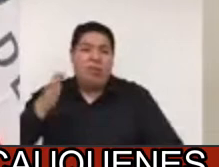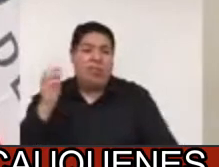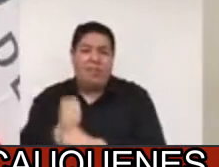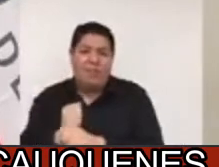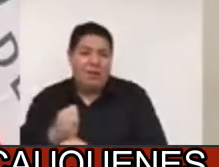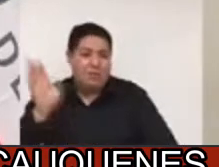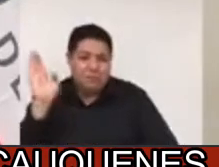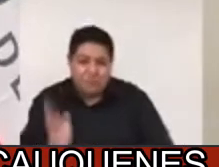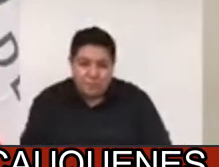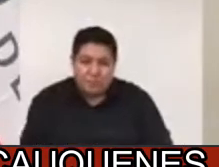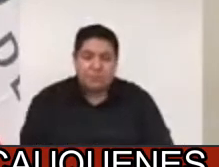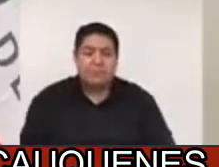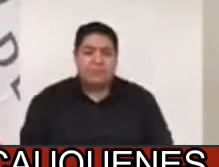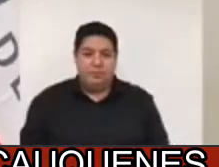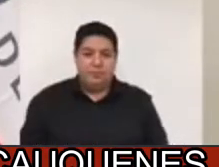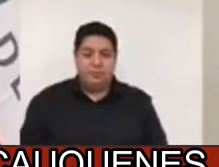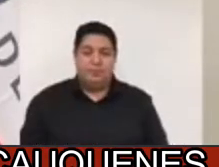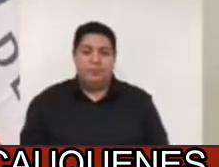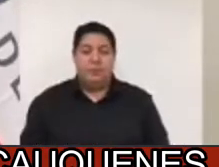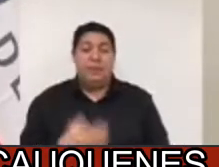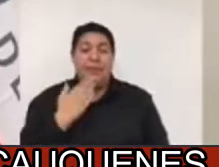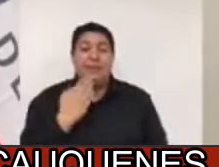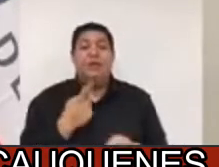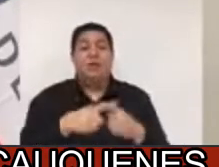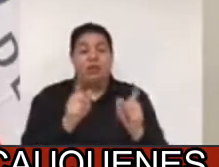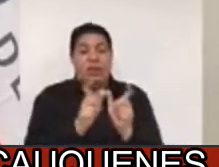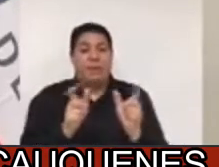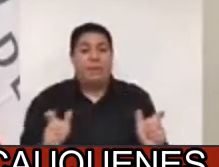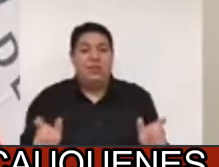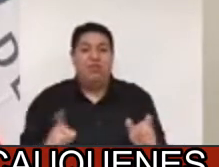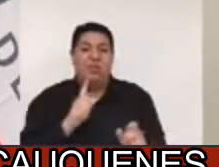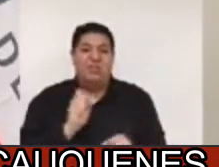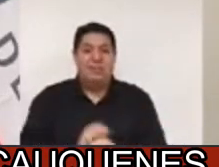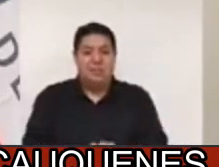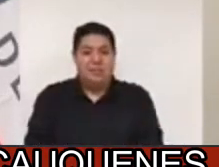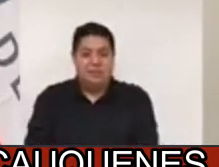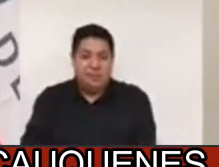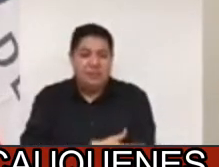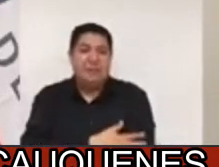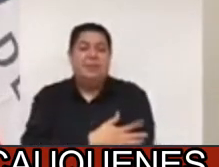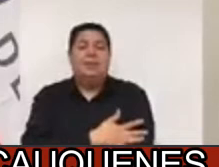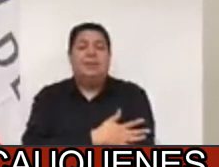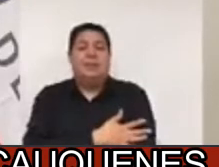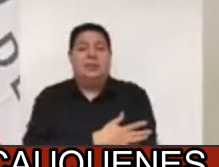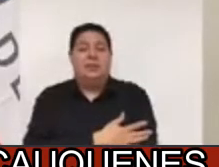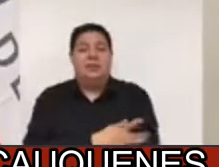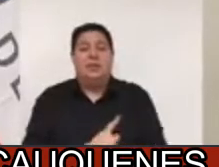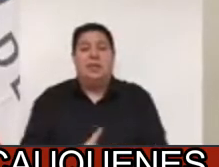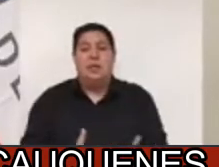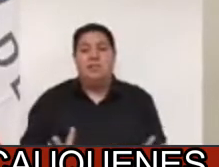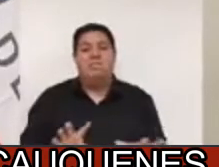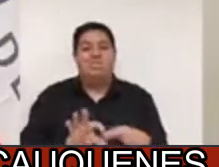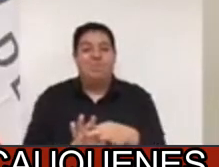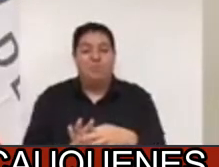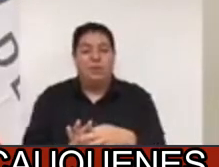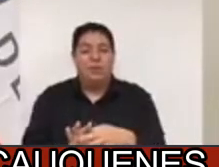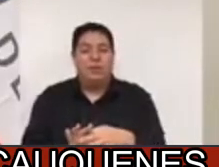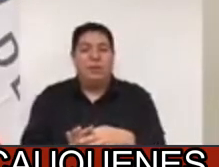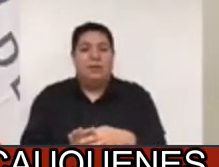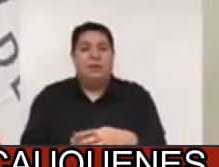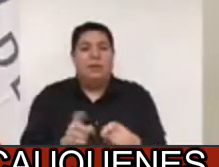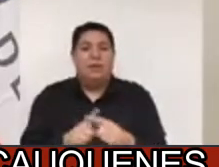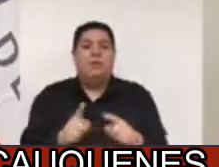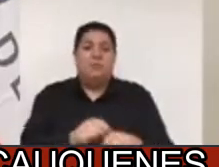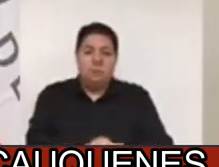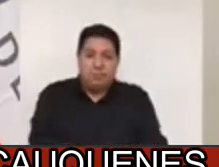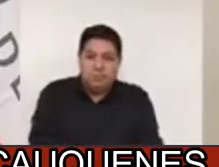hagan que las personas que también presentan sintomatología que sea compatible se ha descrito en